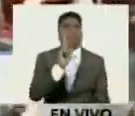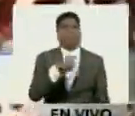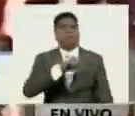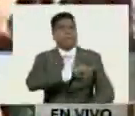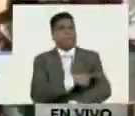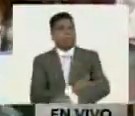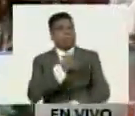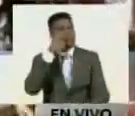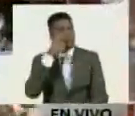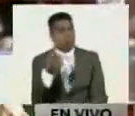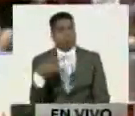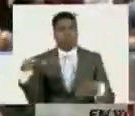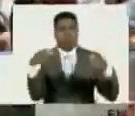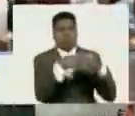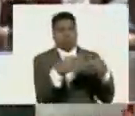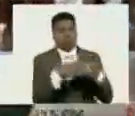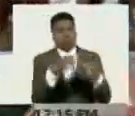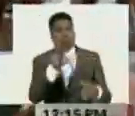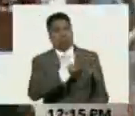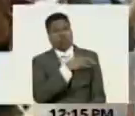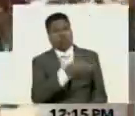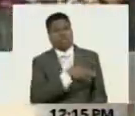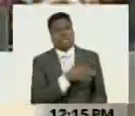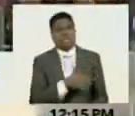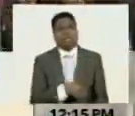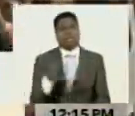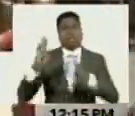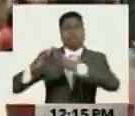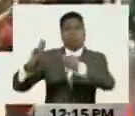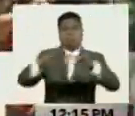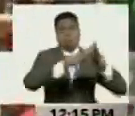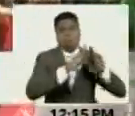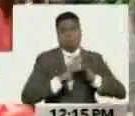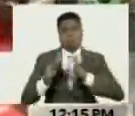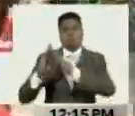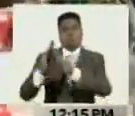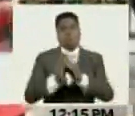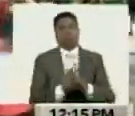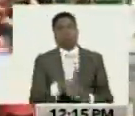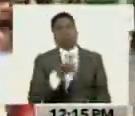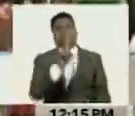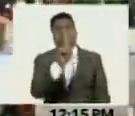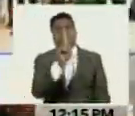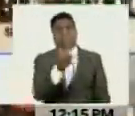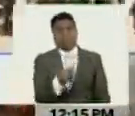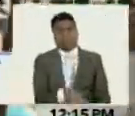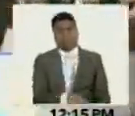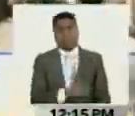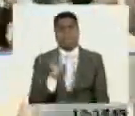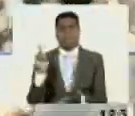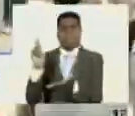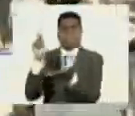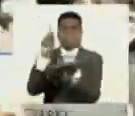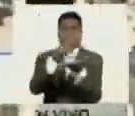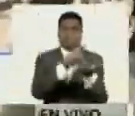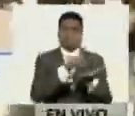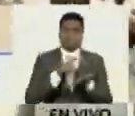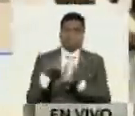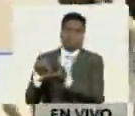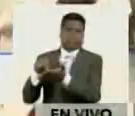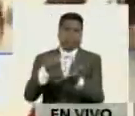popular, a nuestros movimientos sociales, a nuestras comunas, a nuestros consejos comunales por la participación en